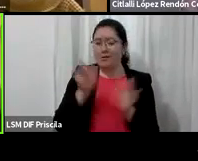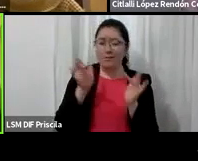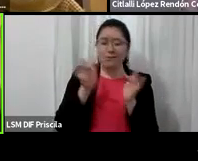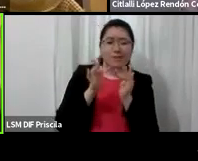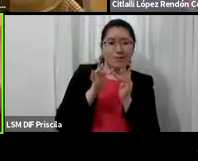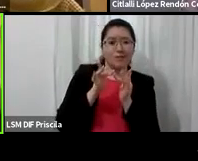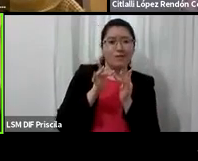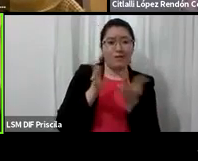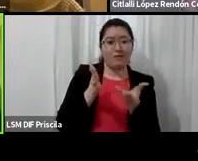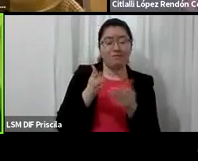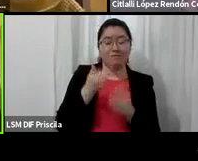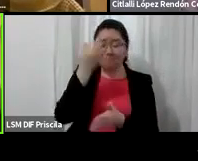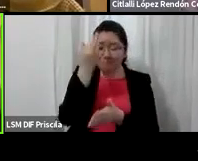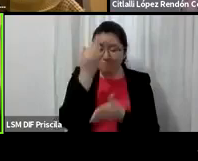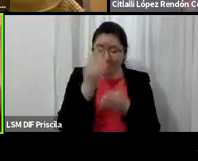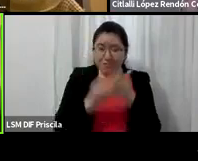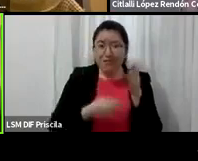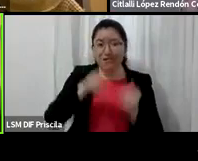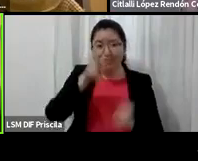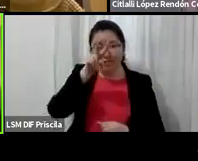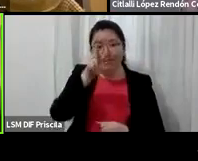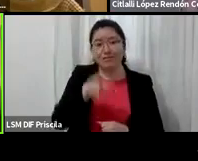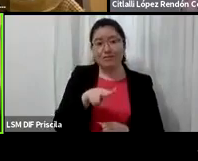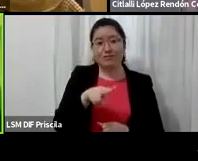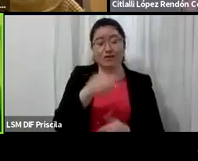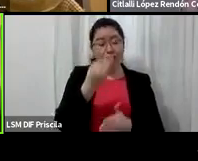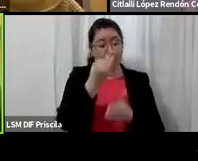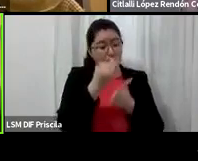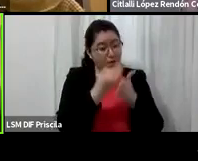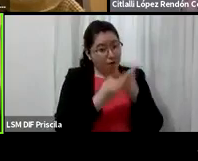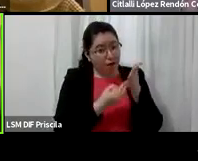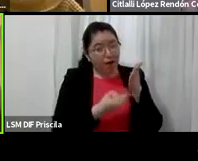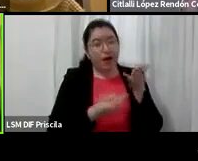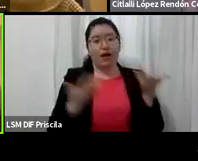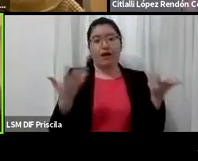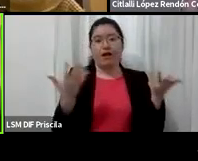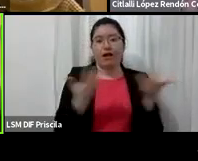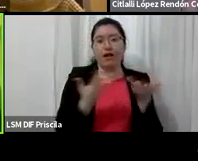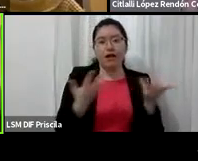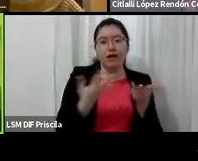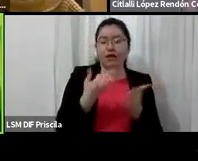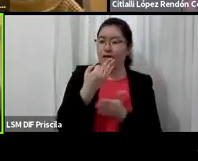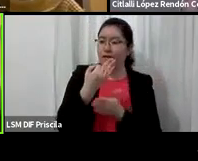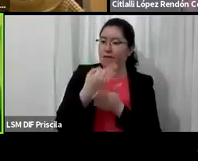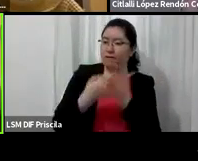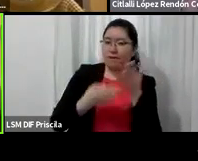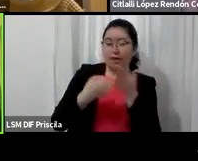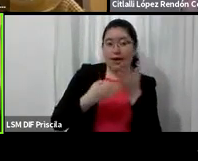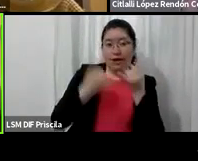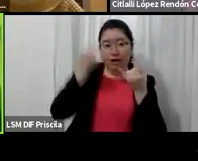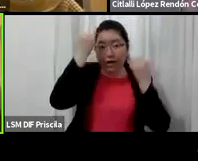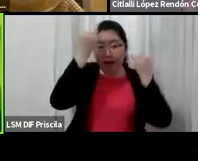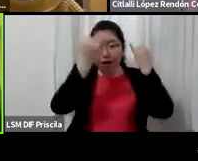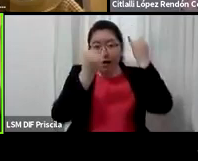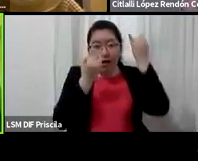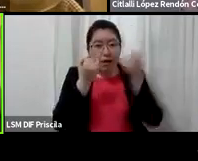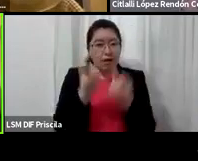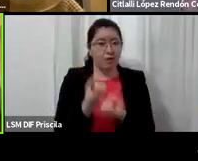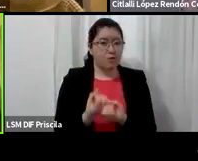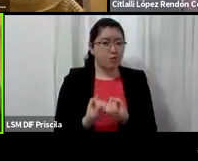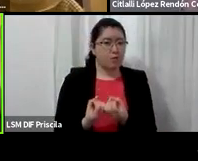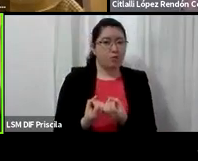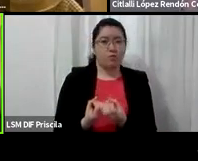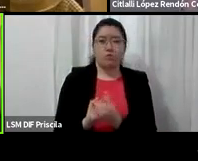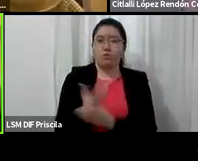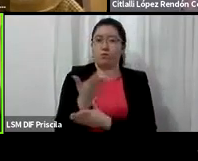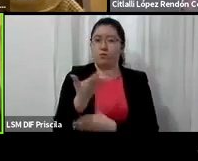falta mucha construcción y falta mucho idear nuevos discursos y nuevas prácticas y nuevas referencias que nos